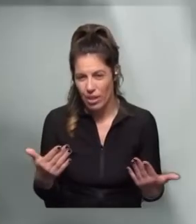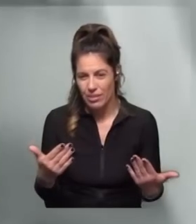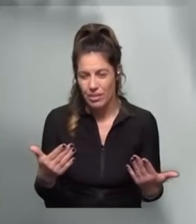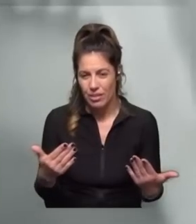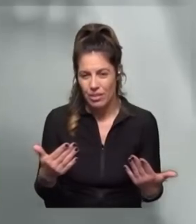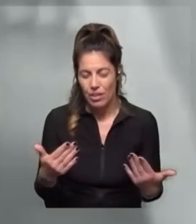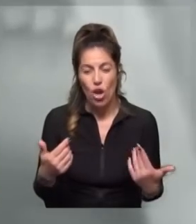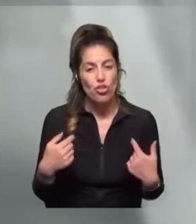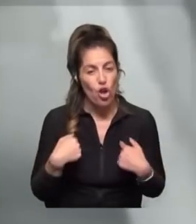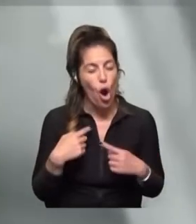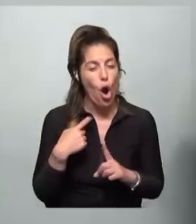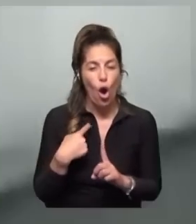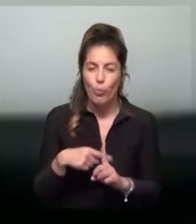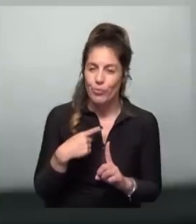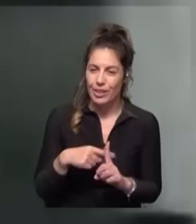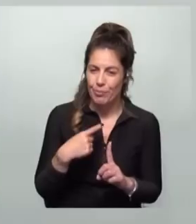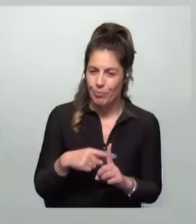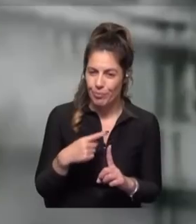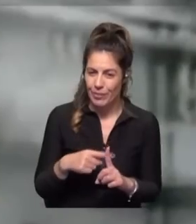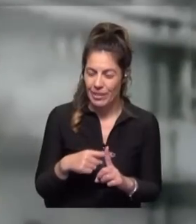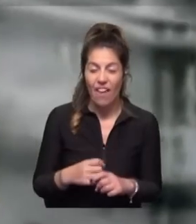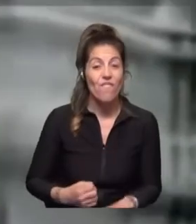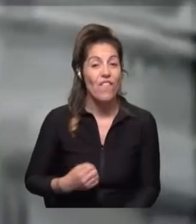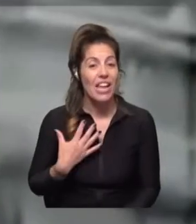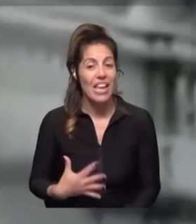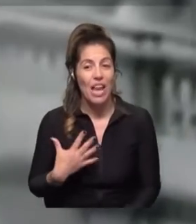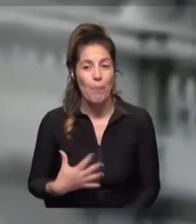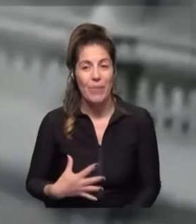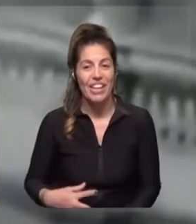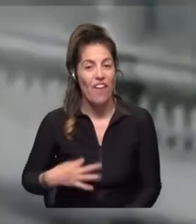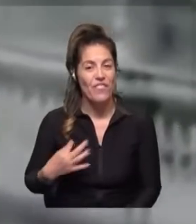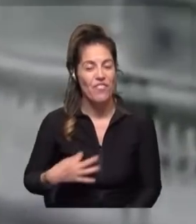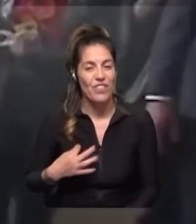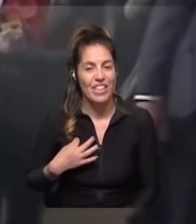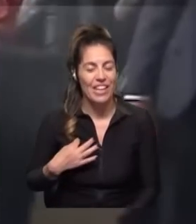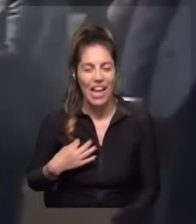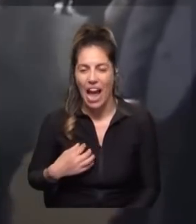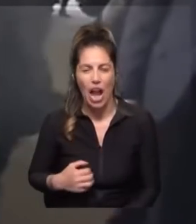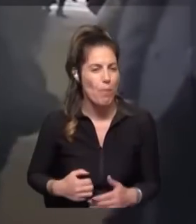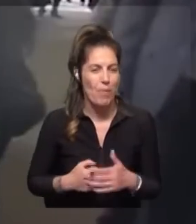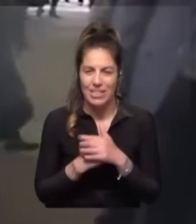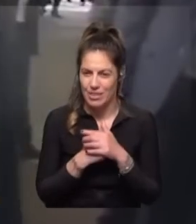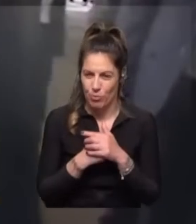soy optimista vale la pena vivir la vida al tope